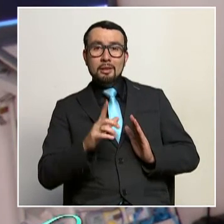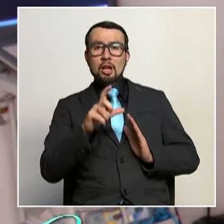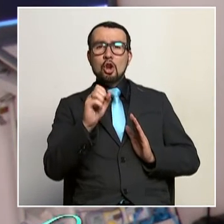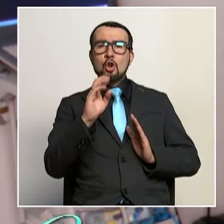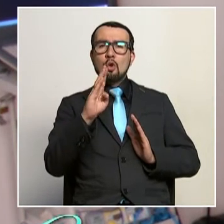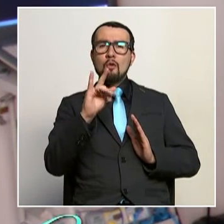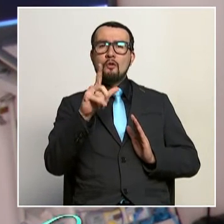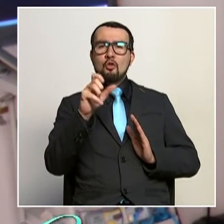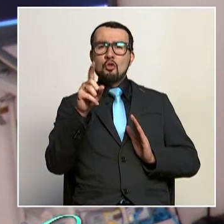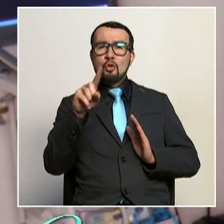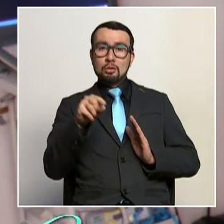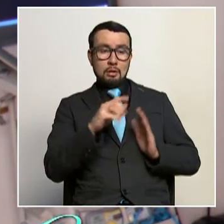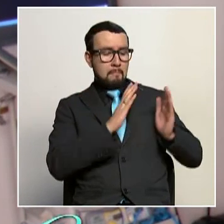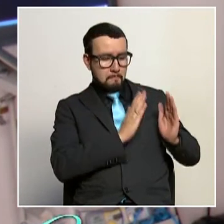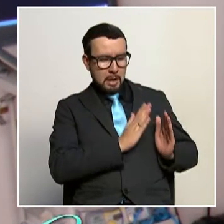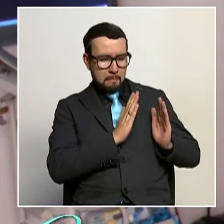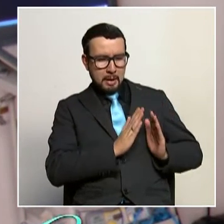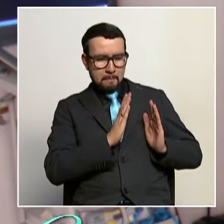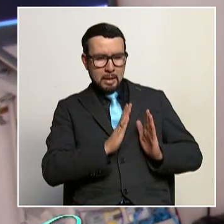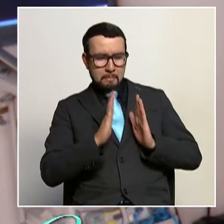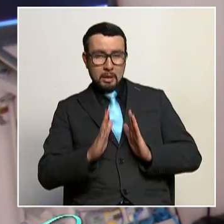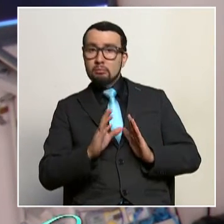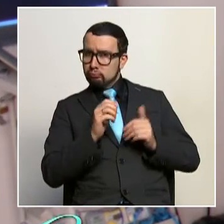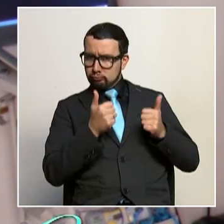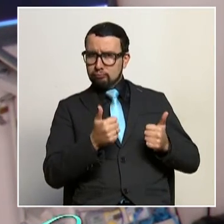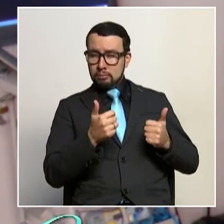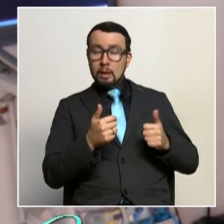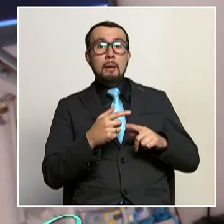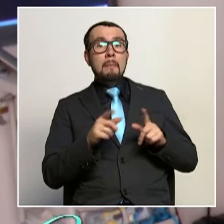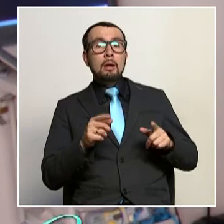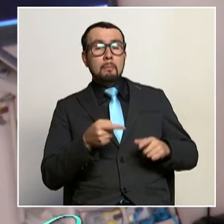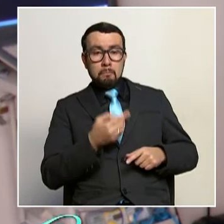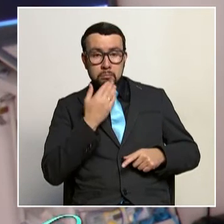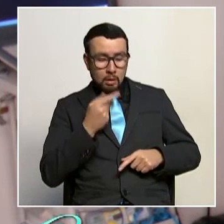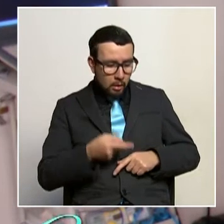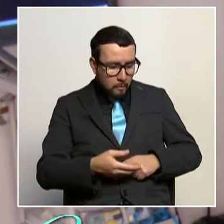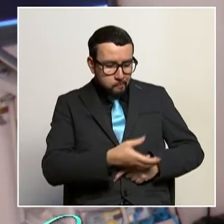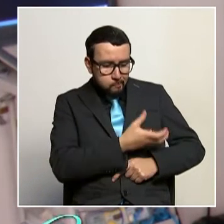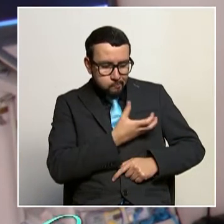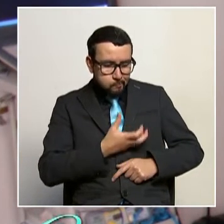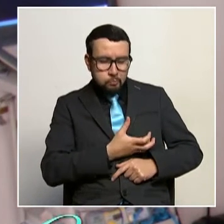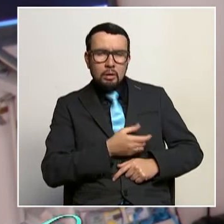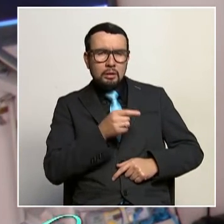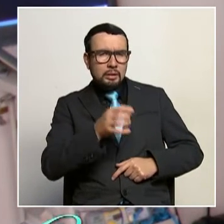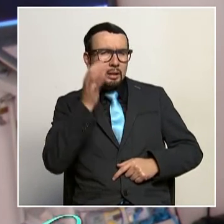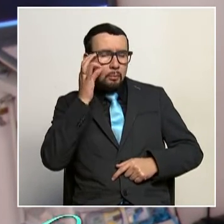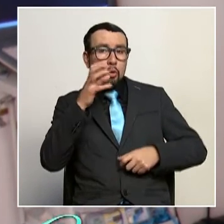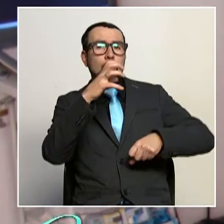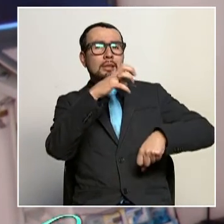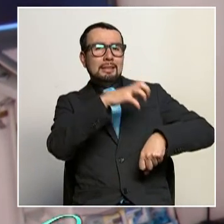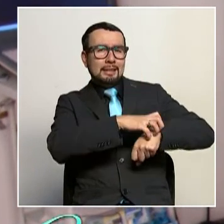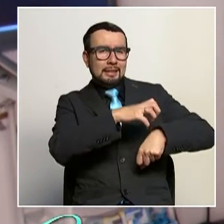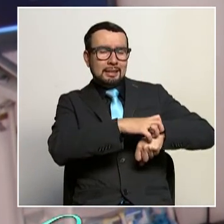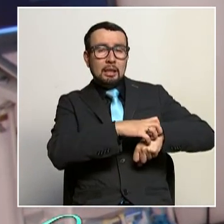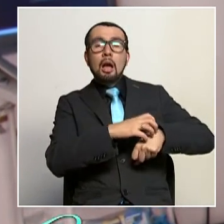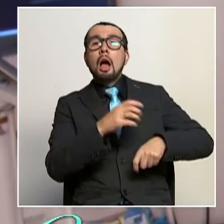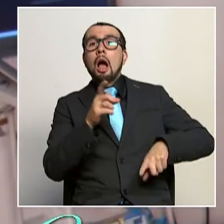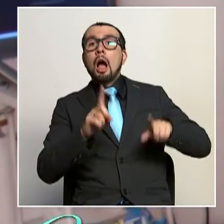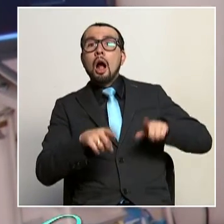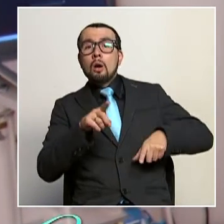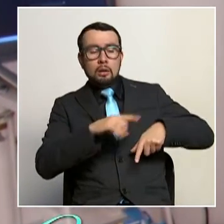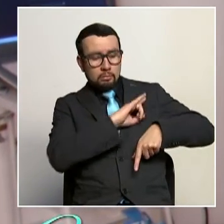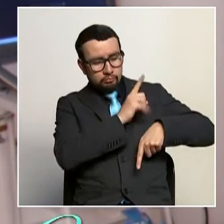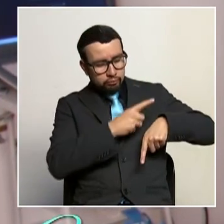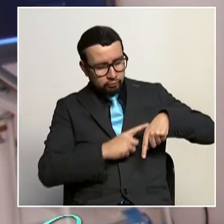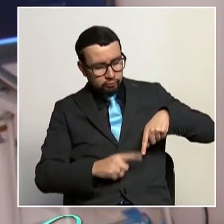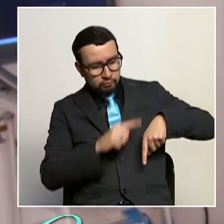ahorita los podemos mirar. Hay una parte glandular, en esta parte glandular pueden aparecer quistes y hay unos conductos, y estos